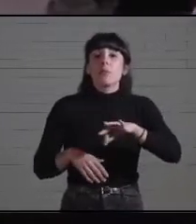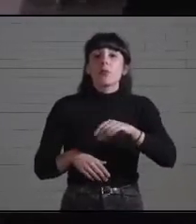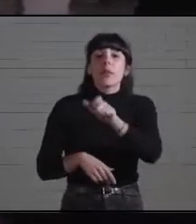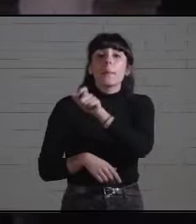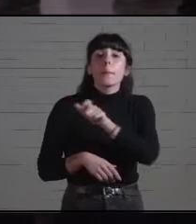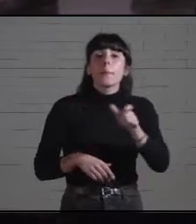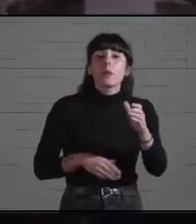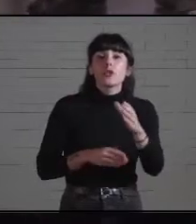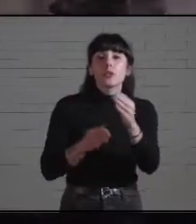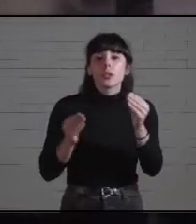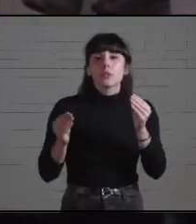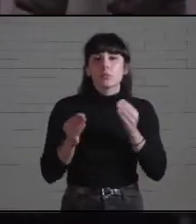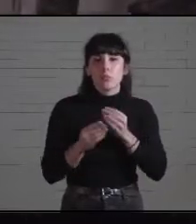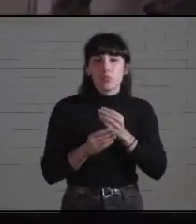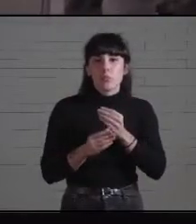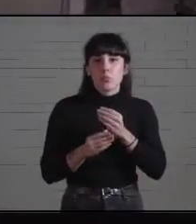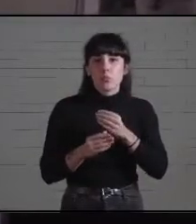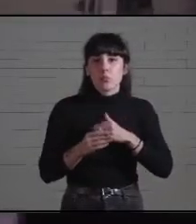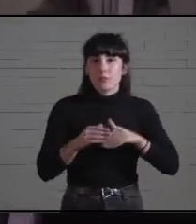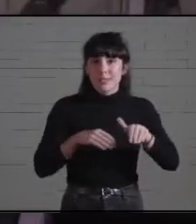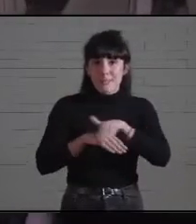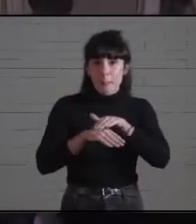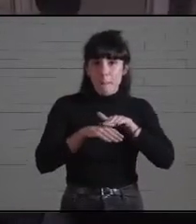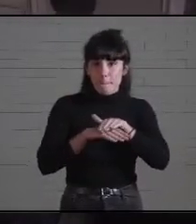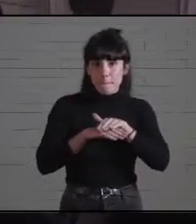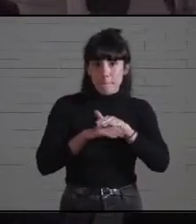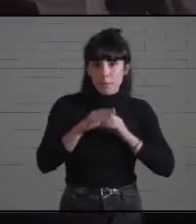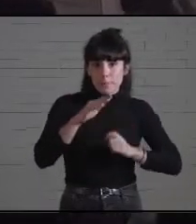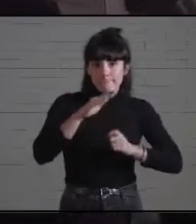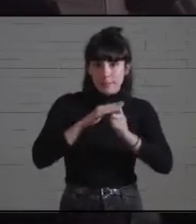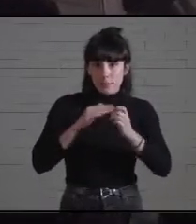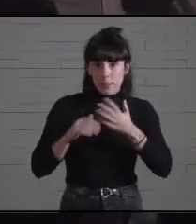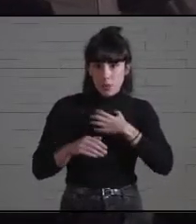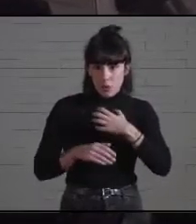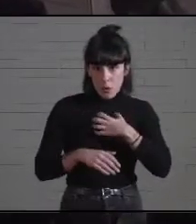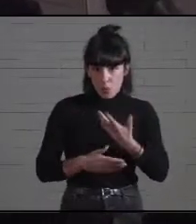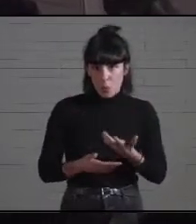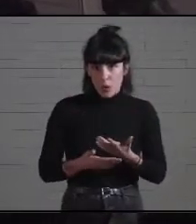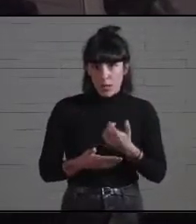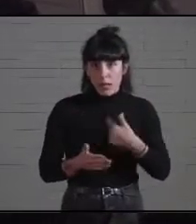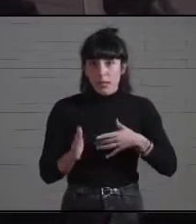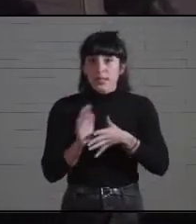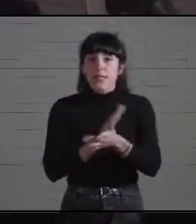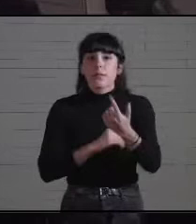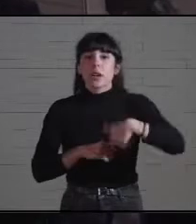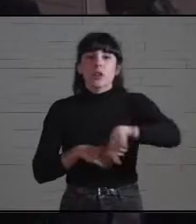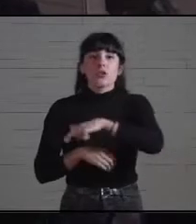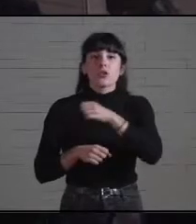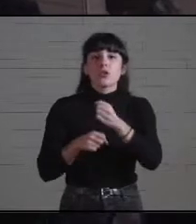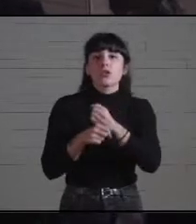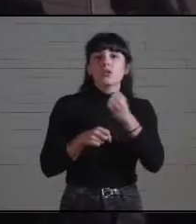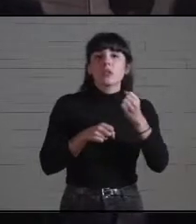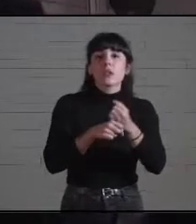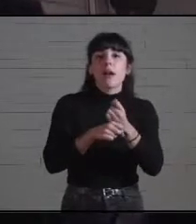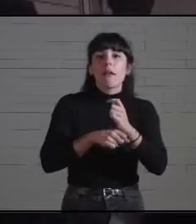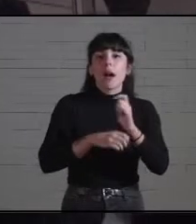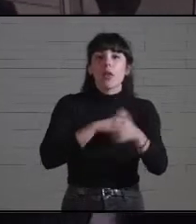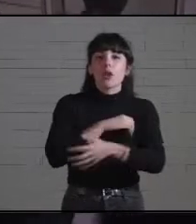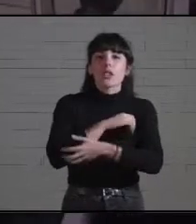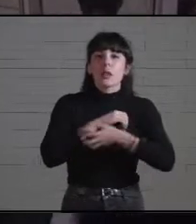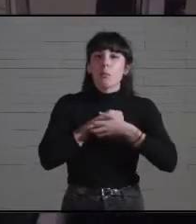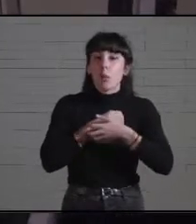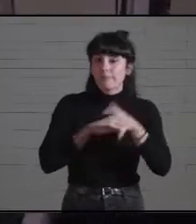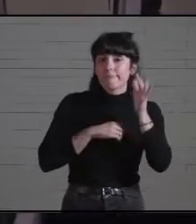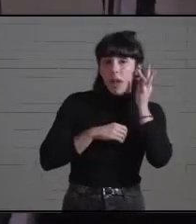no llegan ni siquiera a este nivel. Es decir, tenemos un problema de trabajadores pobres, trabajadoras pobres, sobre